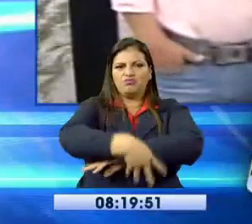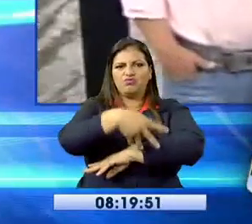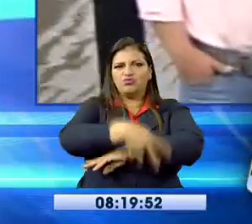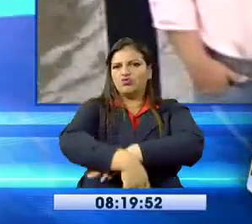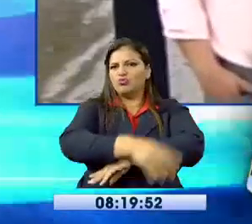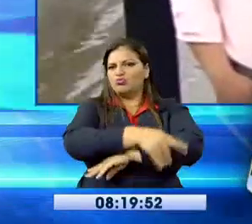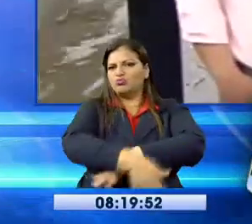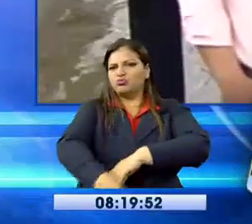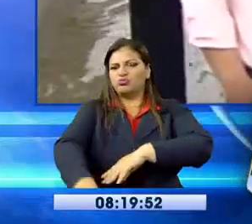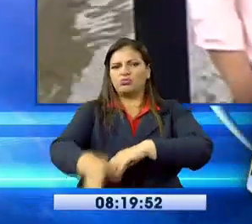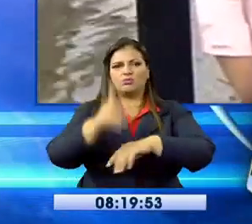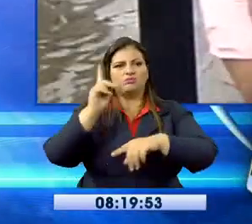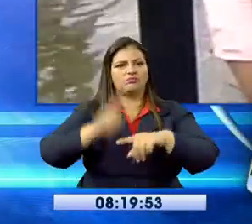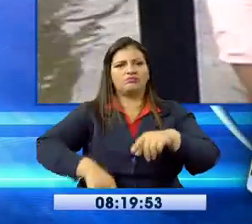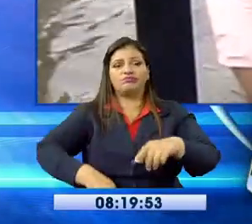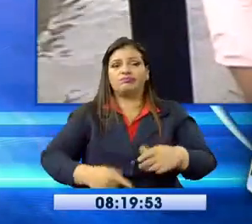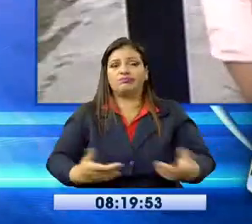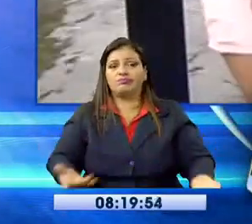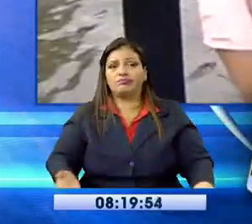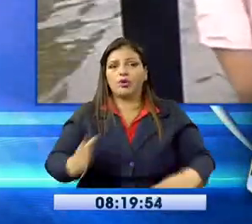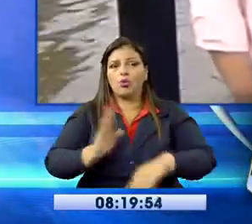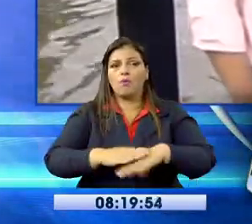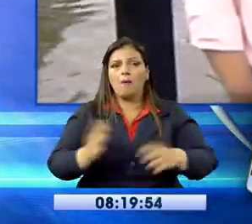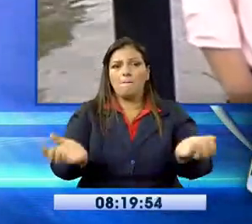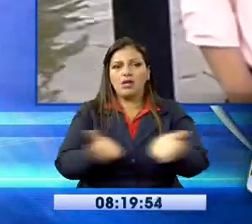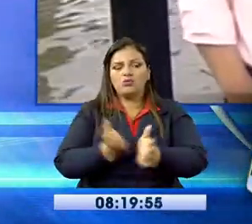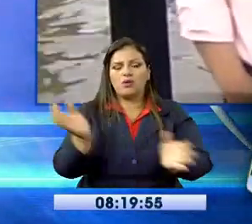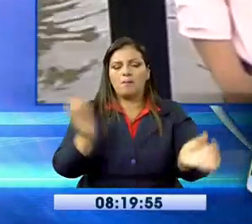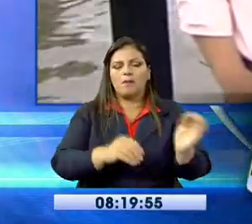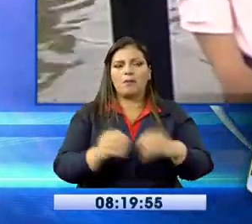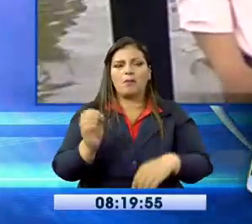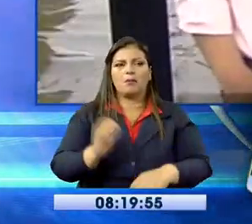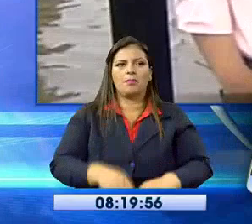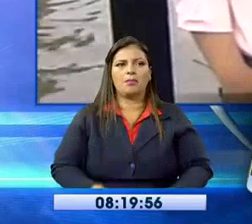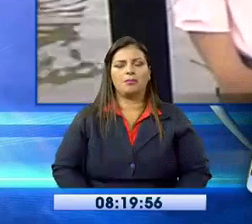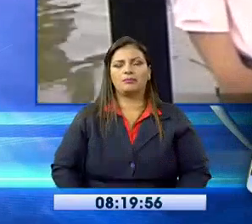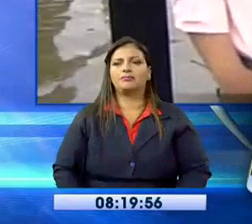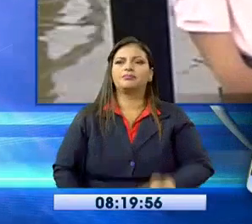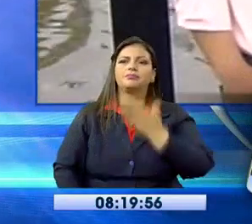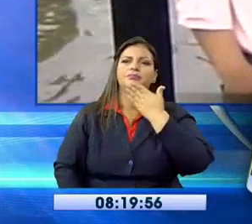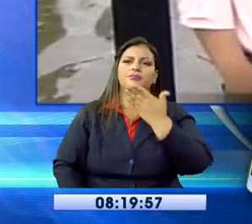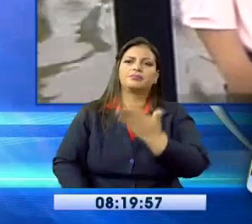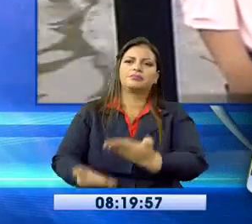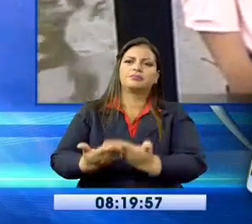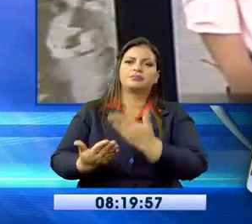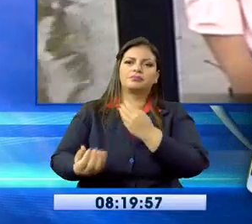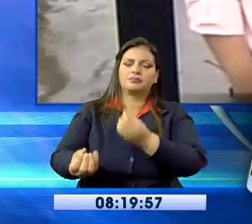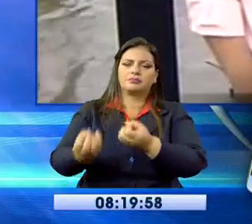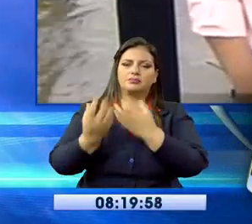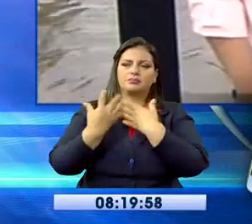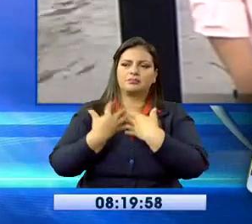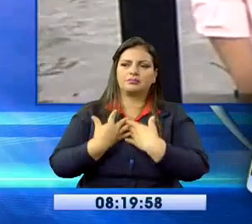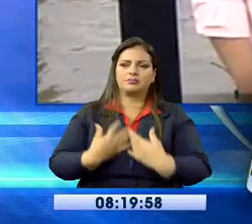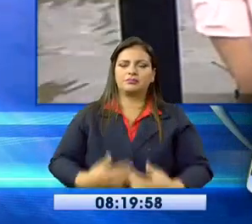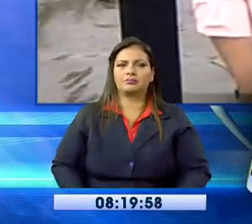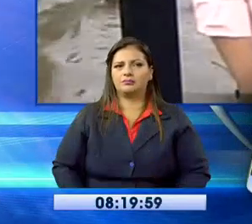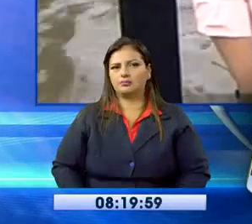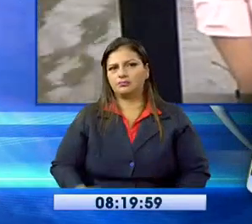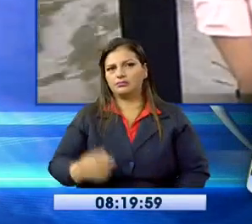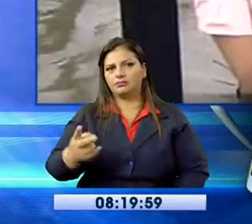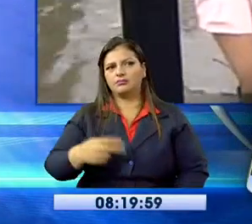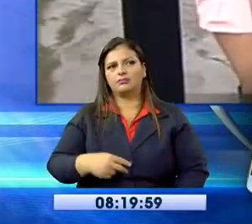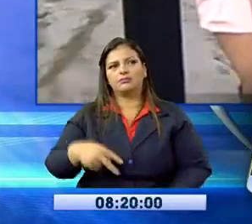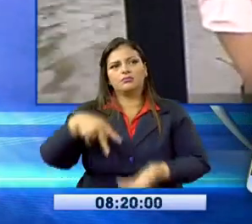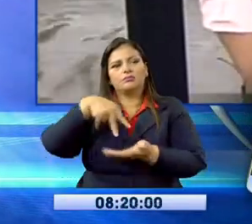Gracias, Enrique. A tomar precauciones y, como dijo, pues traten de no pasar por ahí. Bueno, vía alterna hasta si que pasas y ves personas que están ahí paradas,